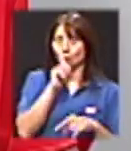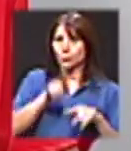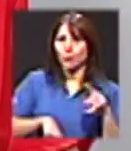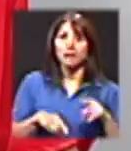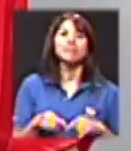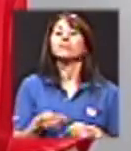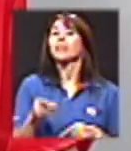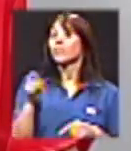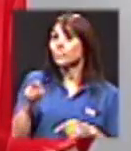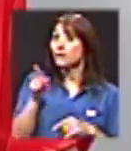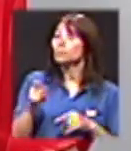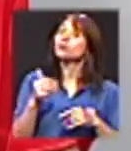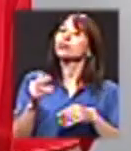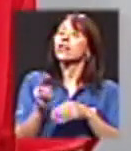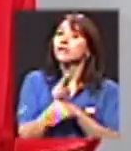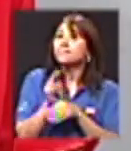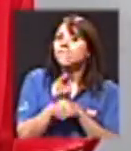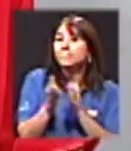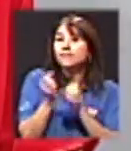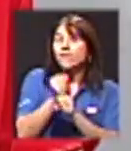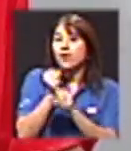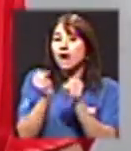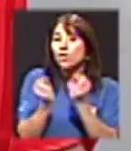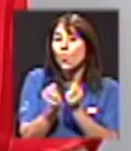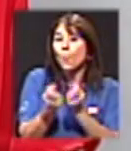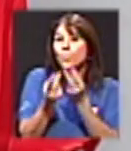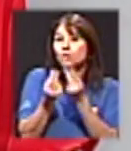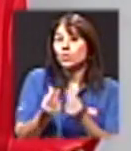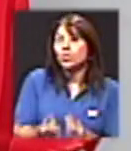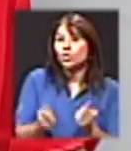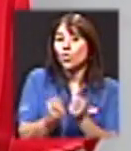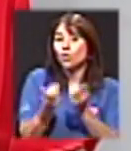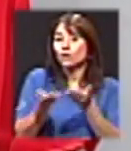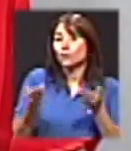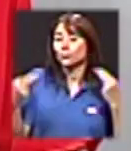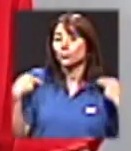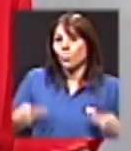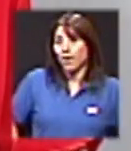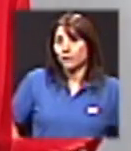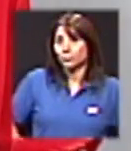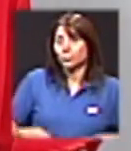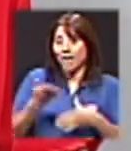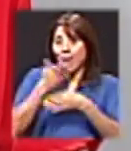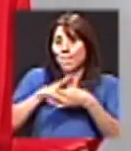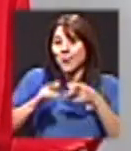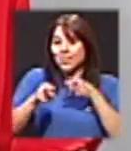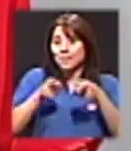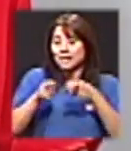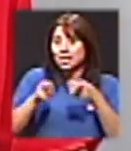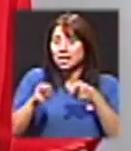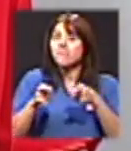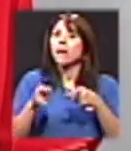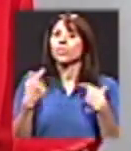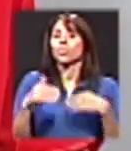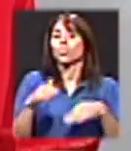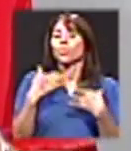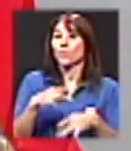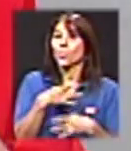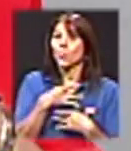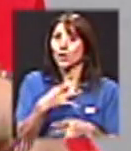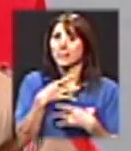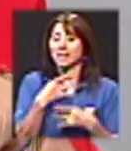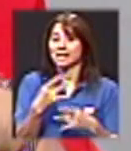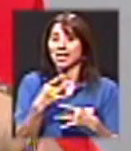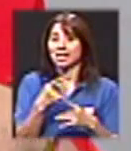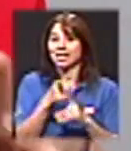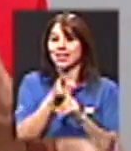presupuesto, manejas recursos humanos, o sea, la parte administrativa del ministerio. Entonces, viera que fue muy interesante desde el punto de